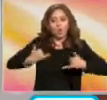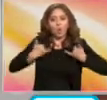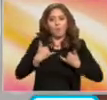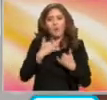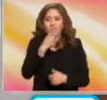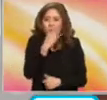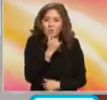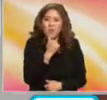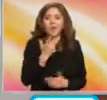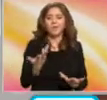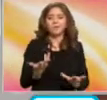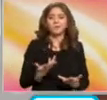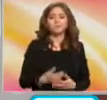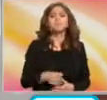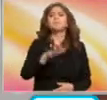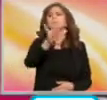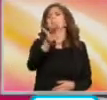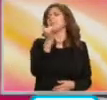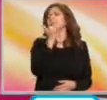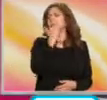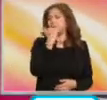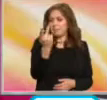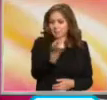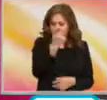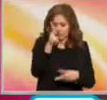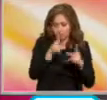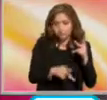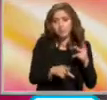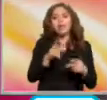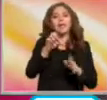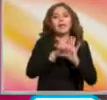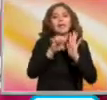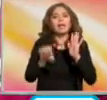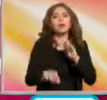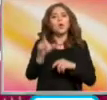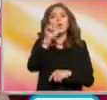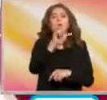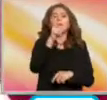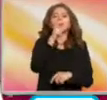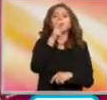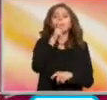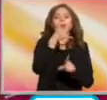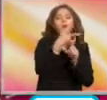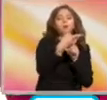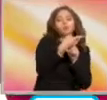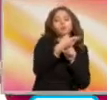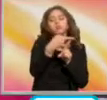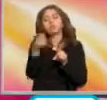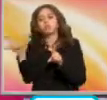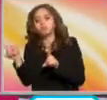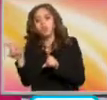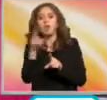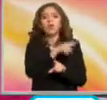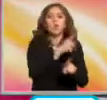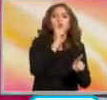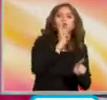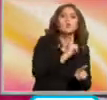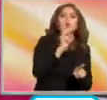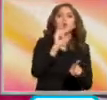a esto. ¿Qué pasa cuando, por ejemplo, el padre abre la puerta de la habitación del hijo y lo encuentra ahí, digamos, la hija, el